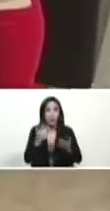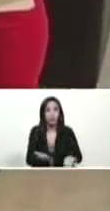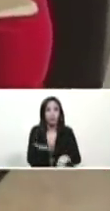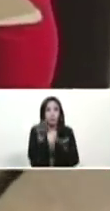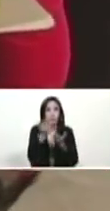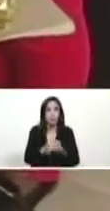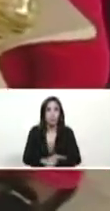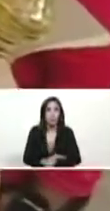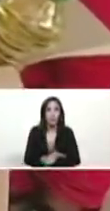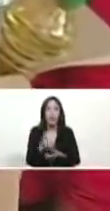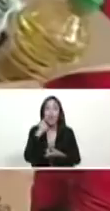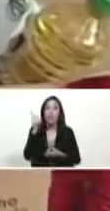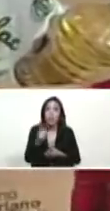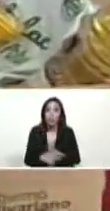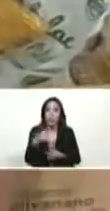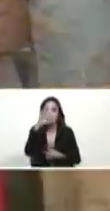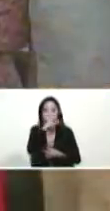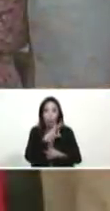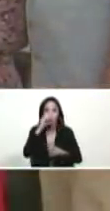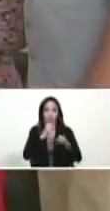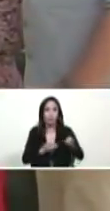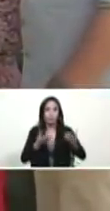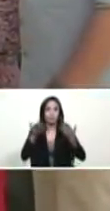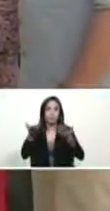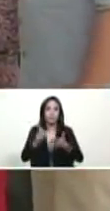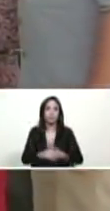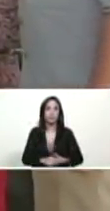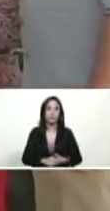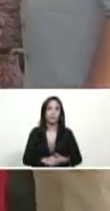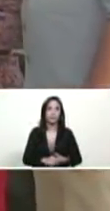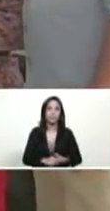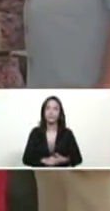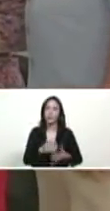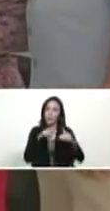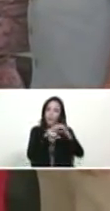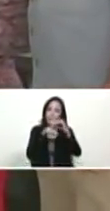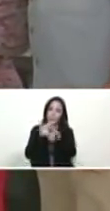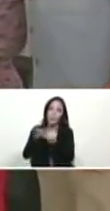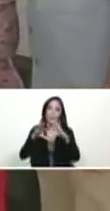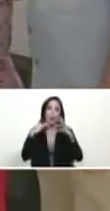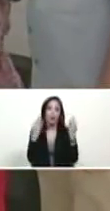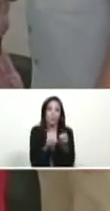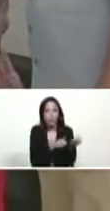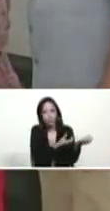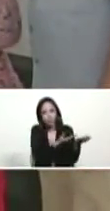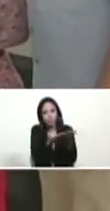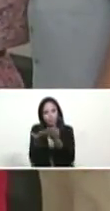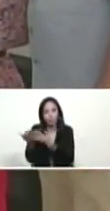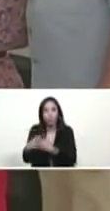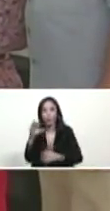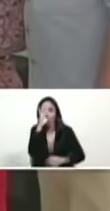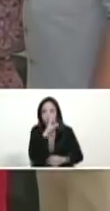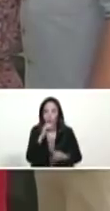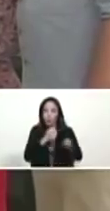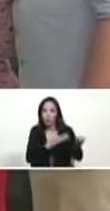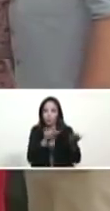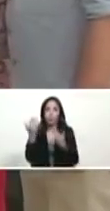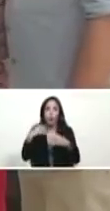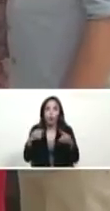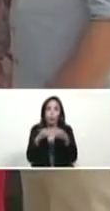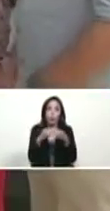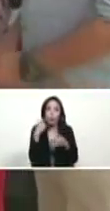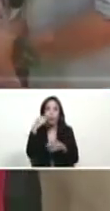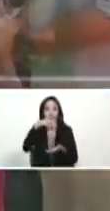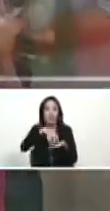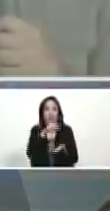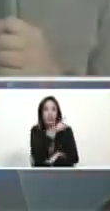falta, y hasta el pernil, camarada presidente, que ha sido un éxito poderlo llevar a cada familia zuliana y a cada familia venezolana. En nombre de todo este equipo, de los zulianos y